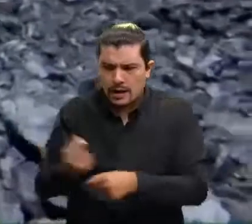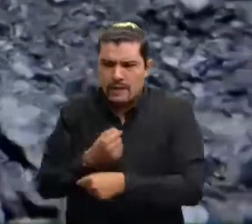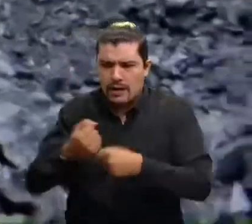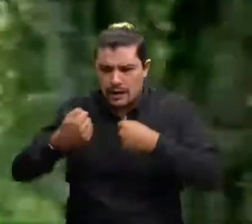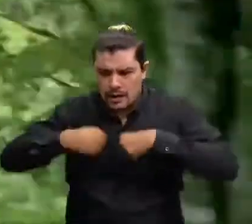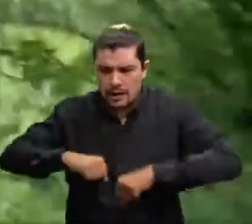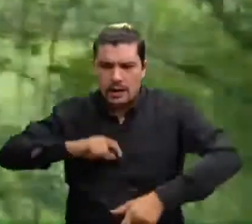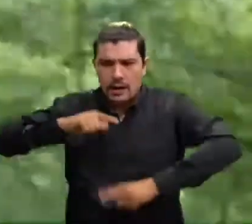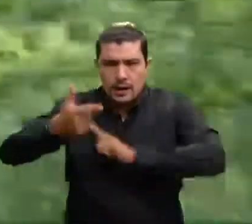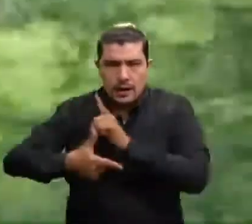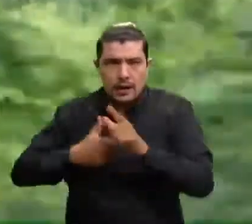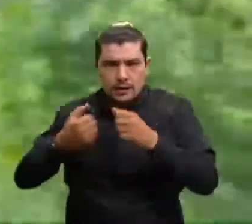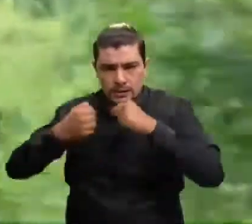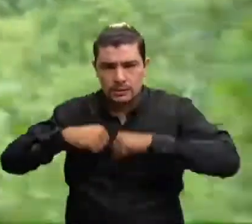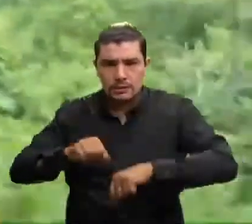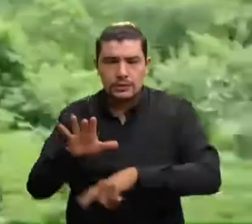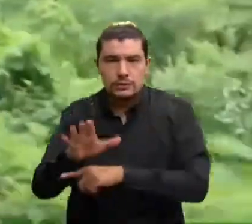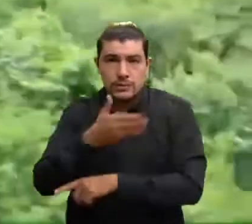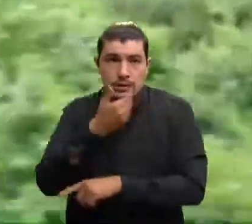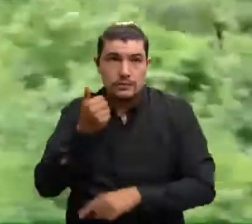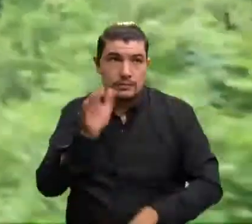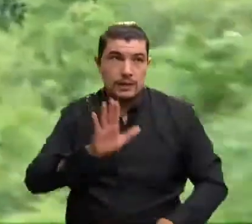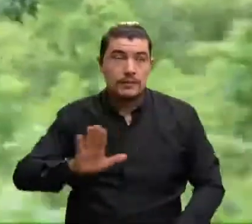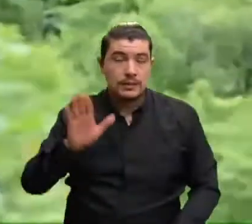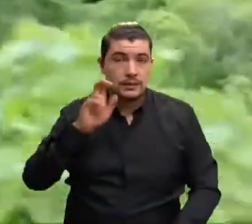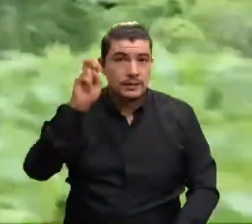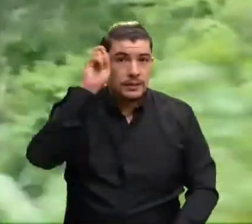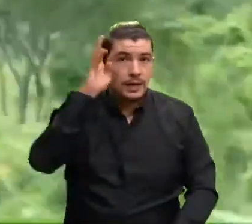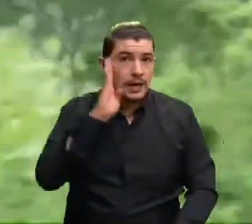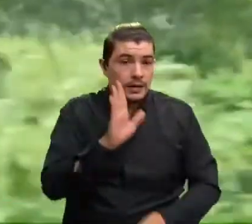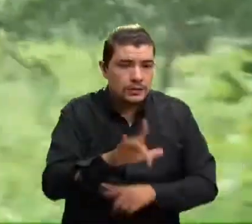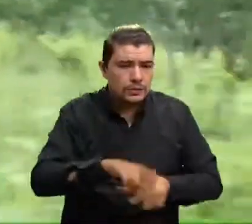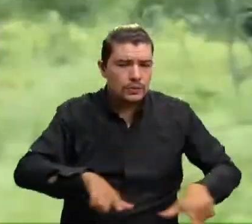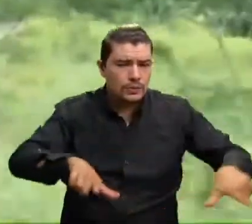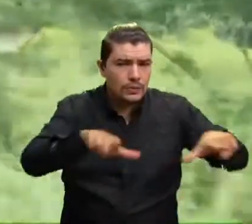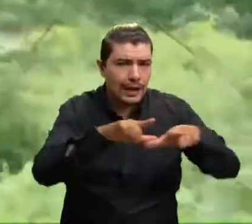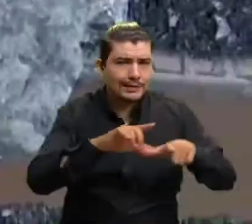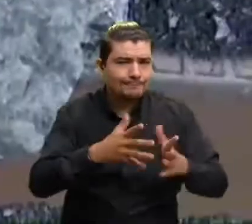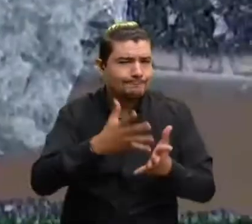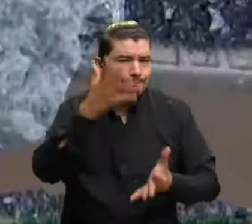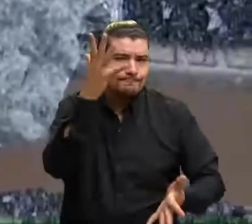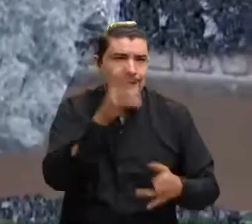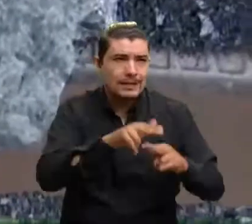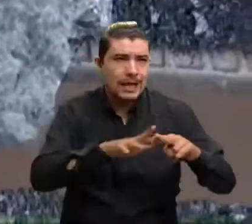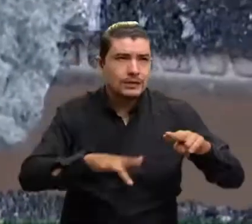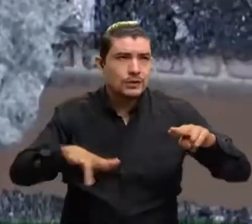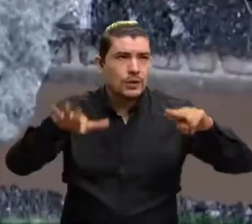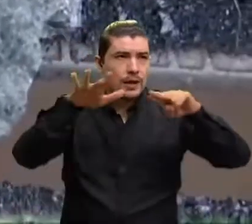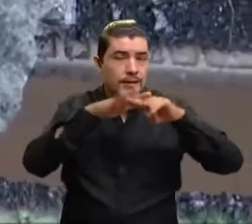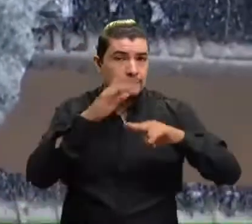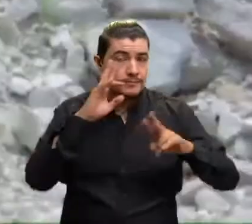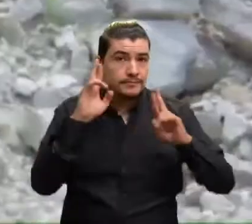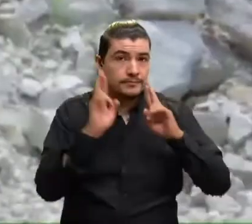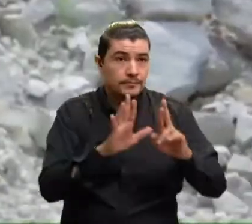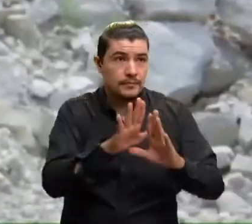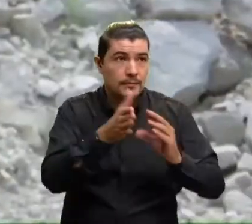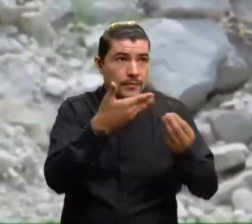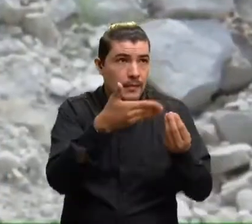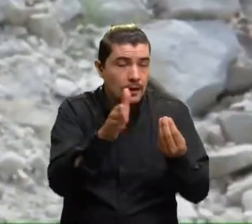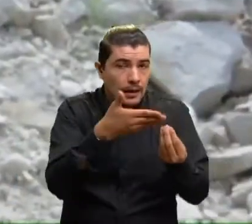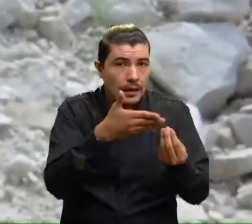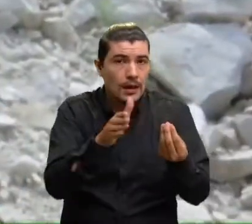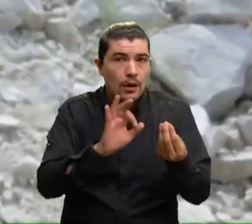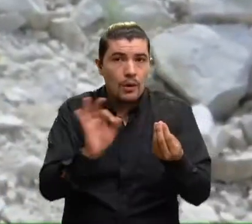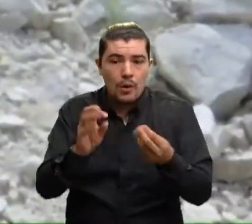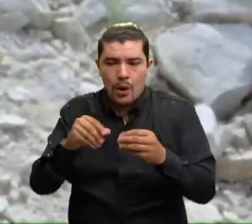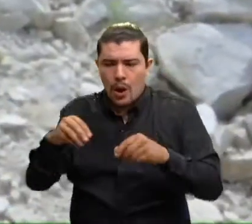mejor trabajo de todos. Norte de Santander es uno de los lugares con más riquezas naturales a nivel nacional. En ello se resalta el carbón y la arena, que se